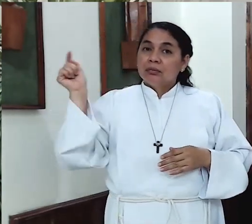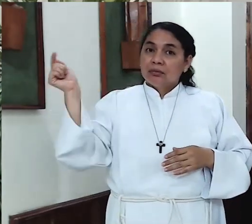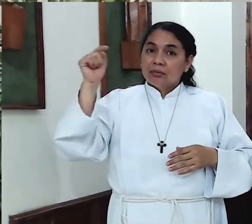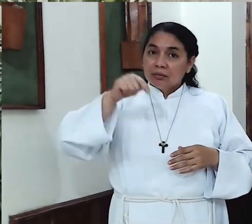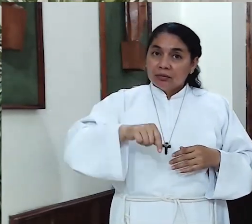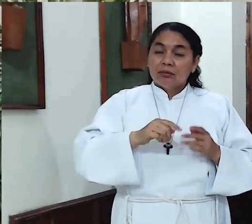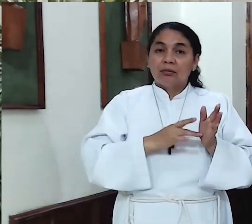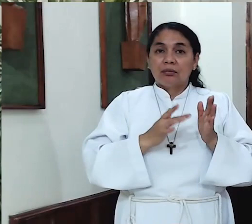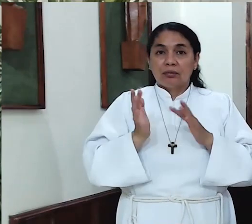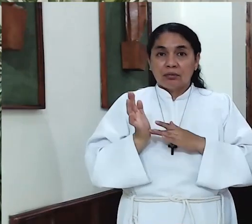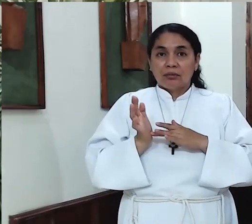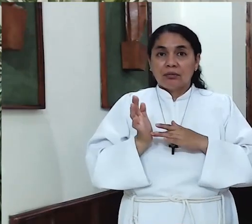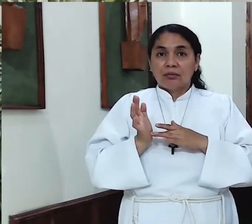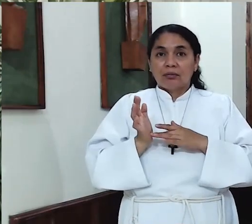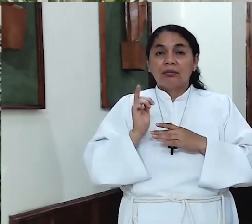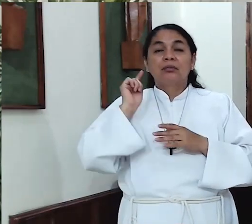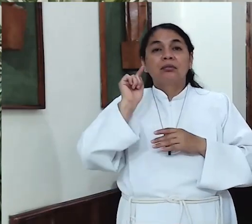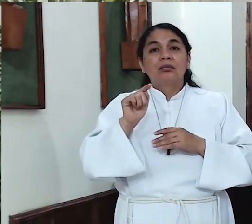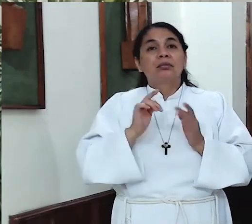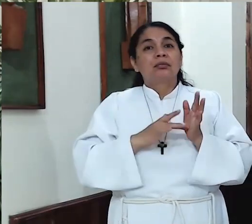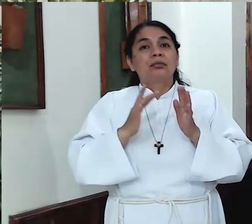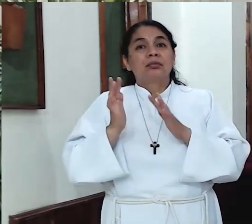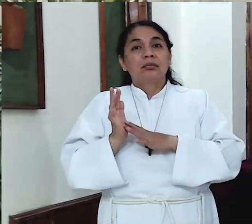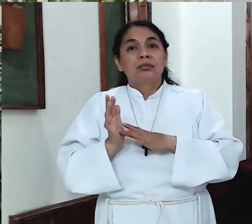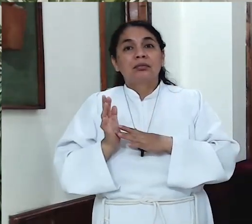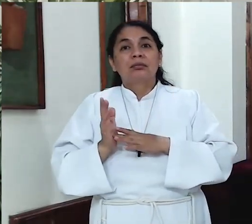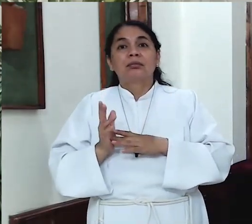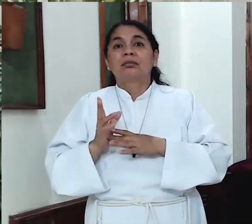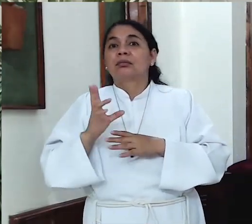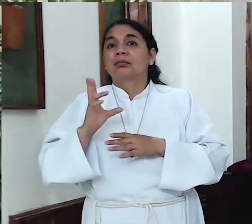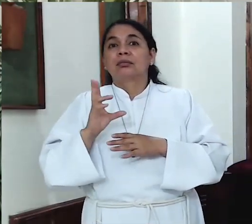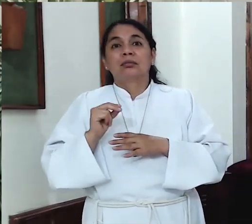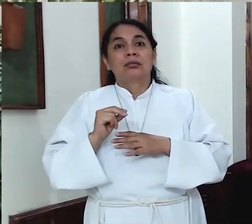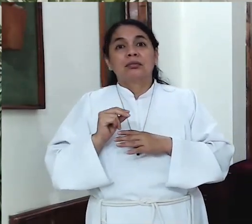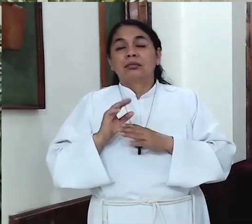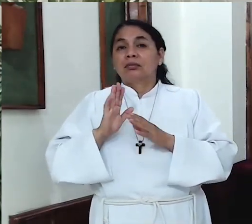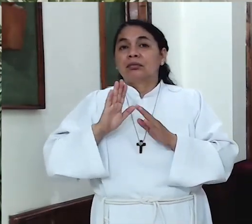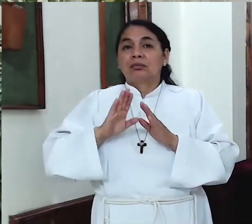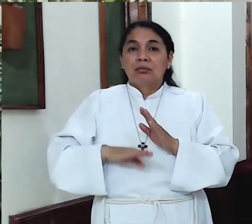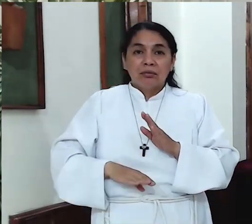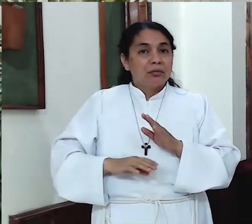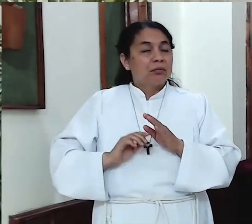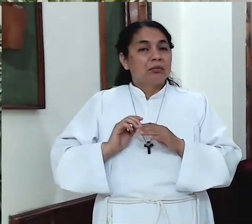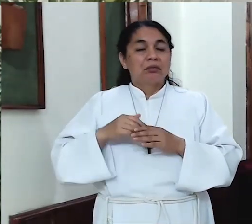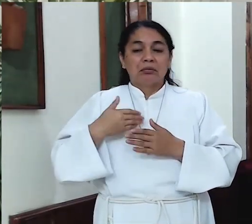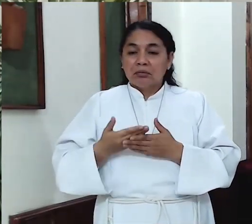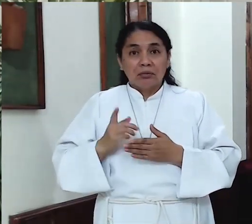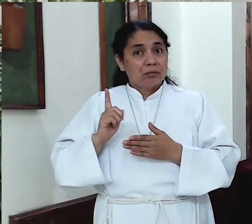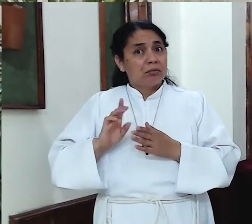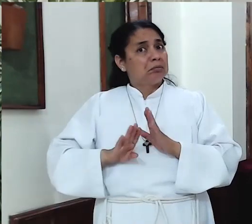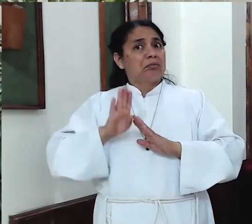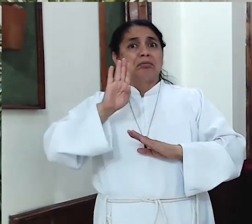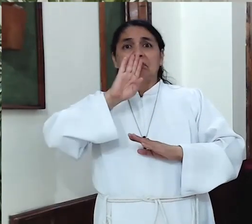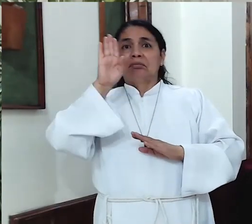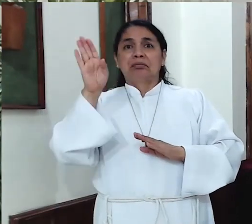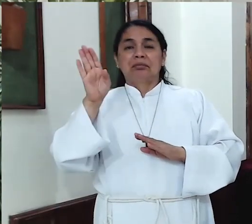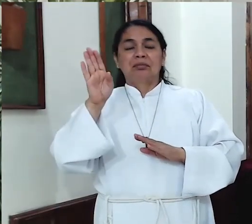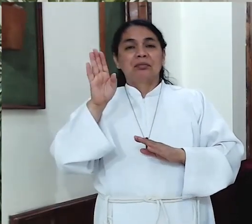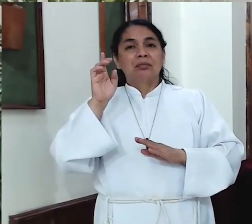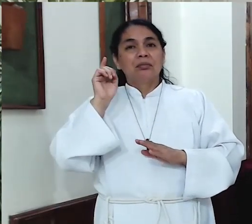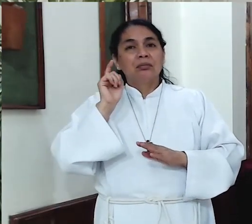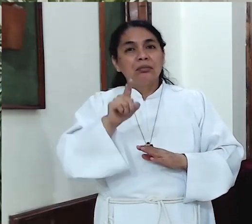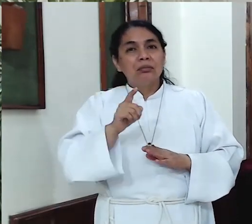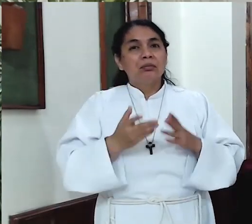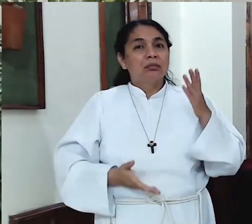de Jesús. Este Jesús que no se deja vencer. Porque la sensación que podemos tener actualmente es que